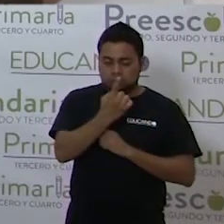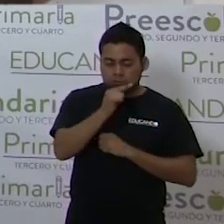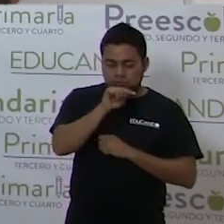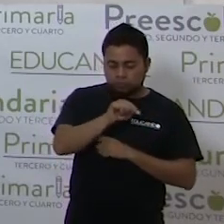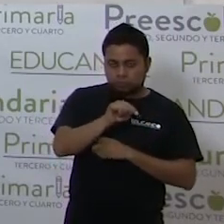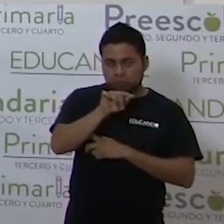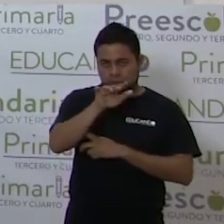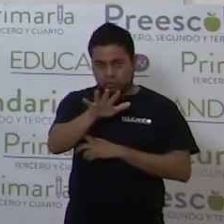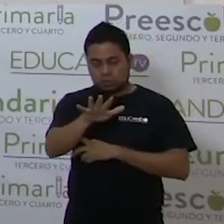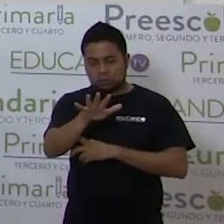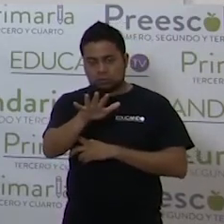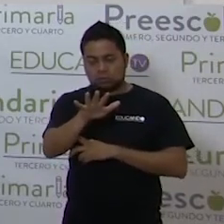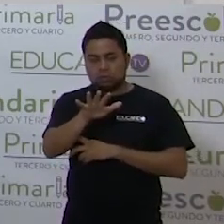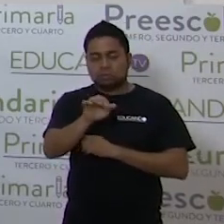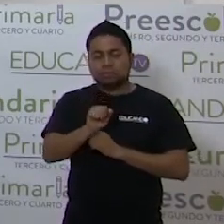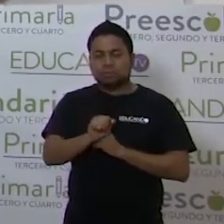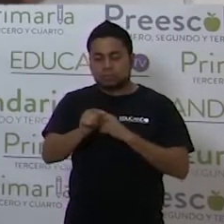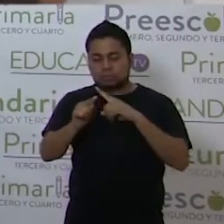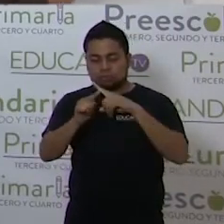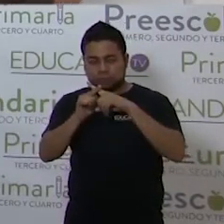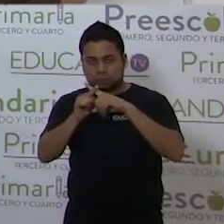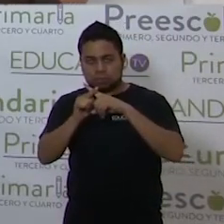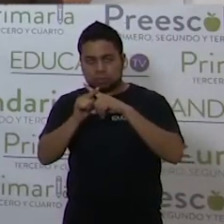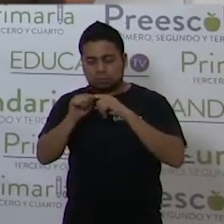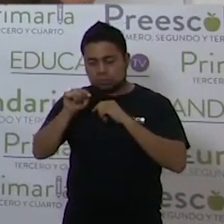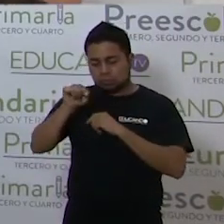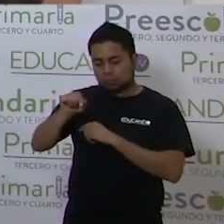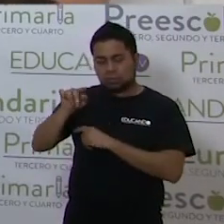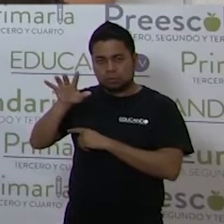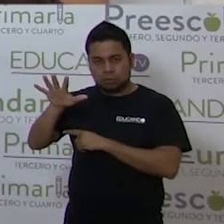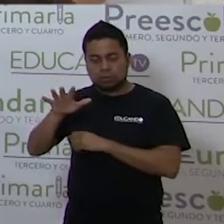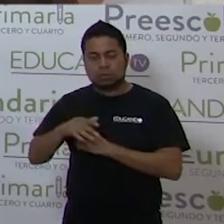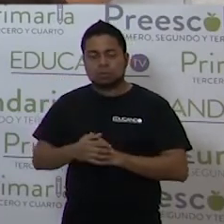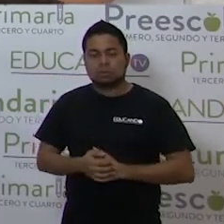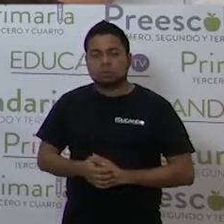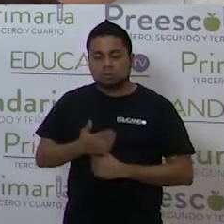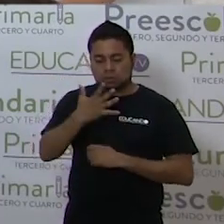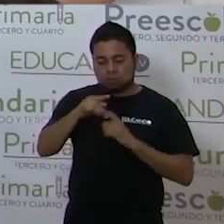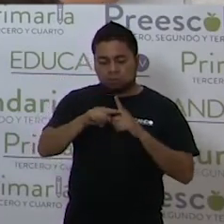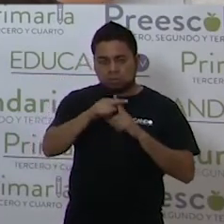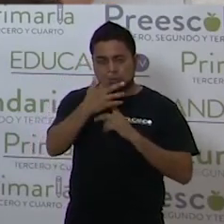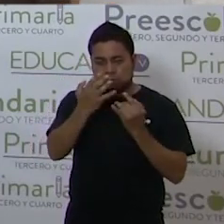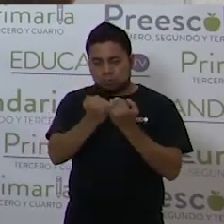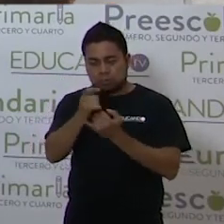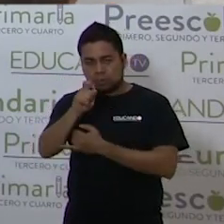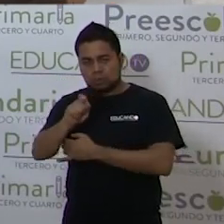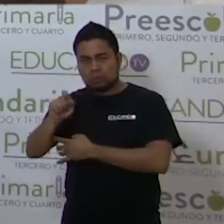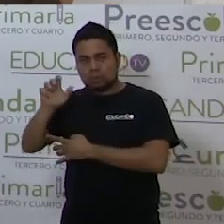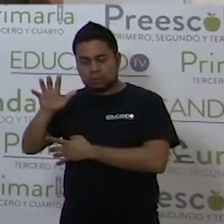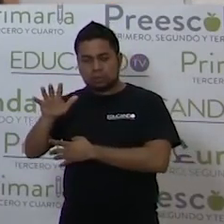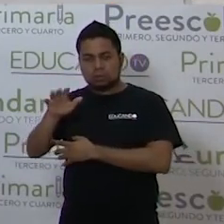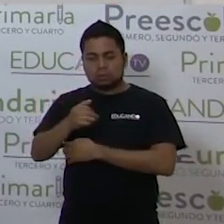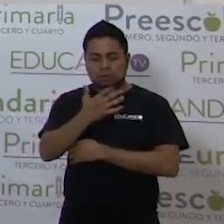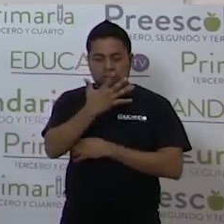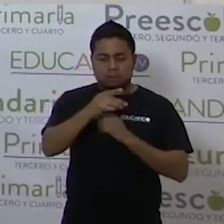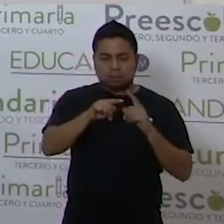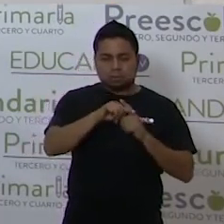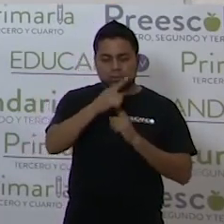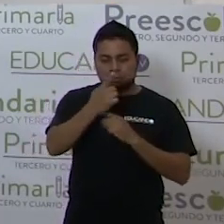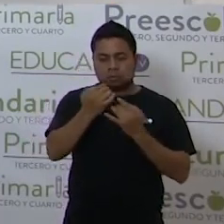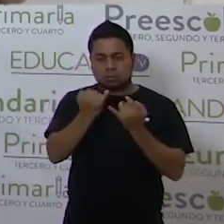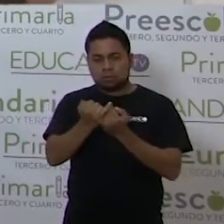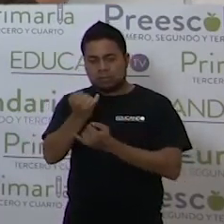1.5 por punto 5 5 por 5 25 5 por